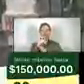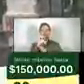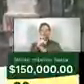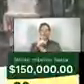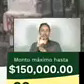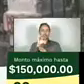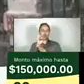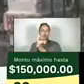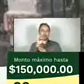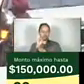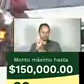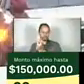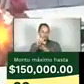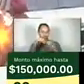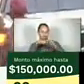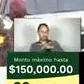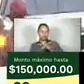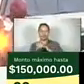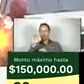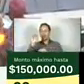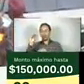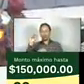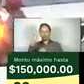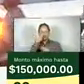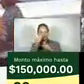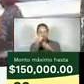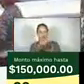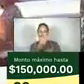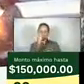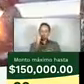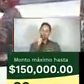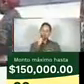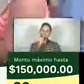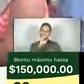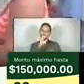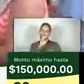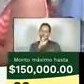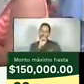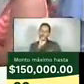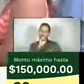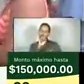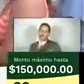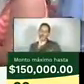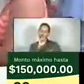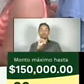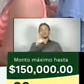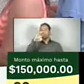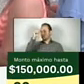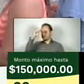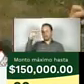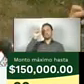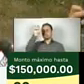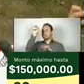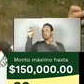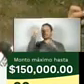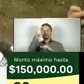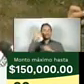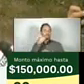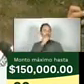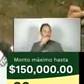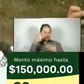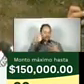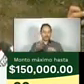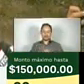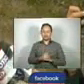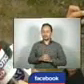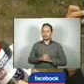que es calificada por la Organización Mundial de la Salud de preocupación y que ya tiene presencia en varios países. Y hemos visto